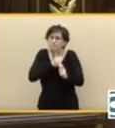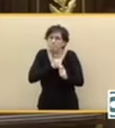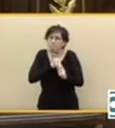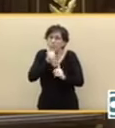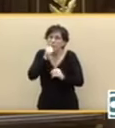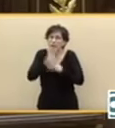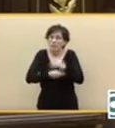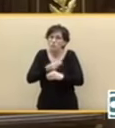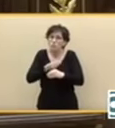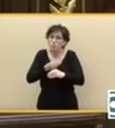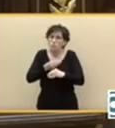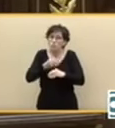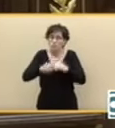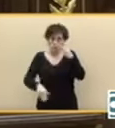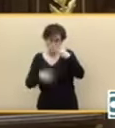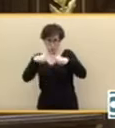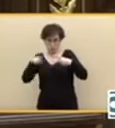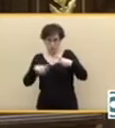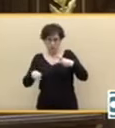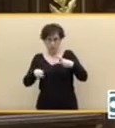razón y convencernos.